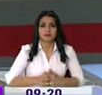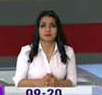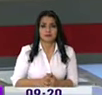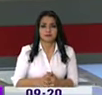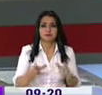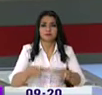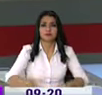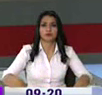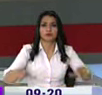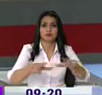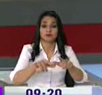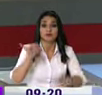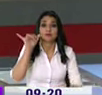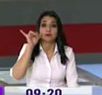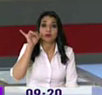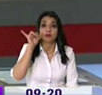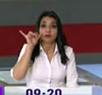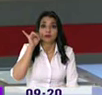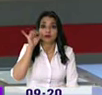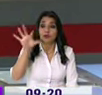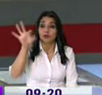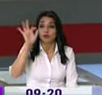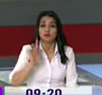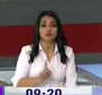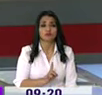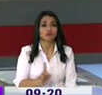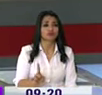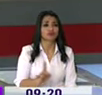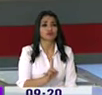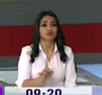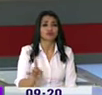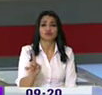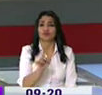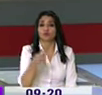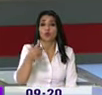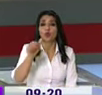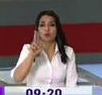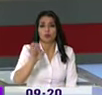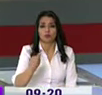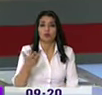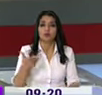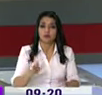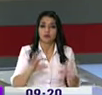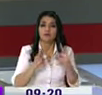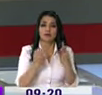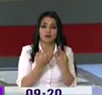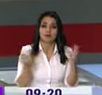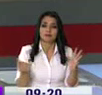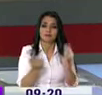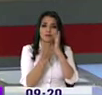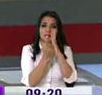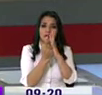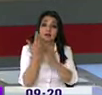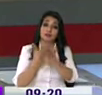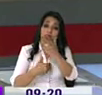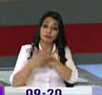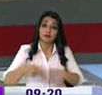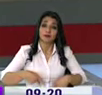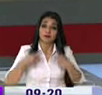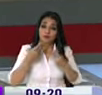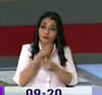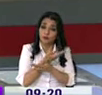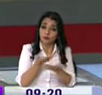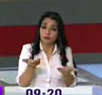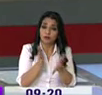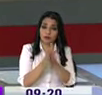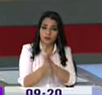Eso en el sector de Sangolquí, que fue encontrado deambulando por Huápuli. Afortunadamente ya se reunió con su familia y son historias de vida que queremos